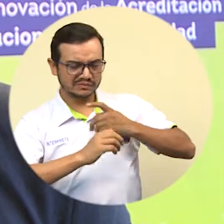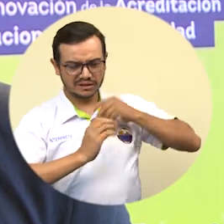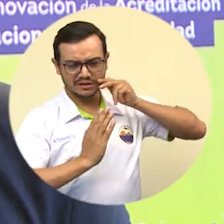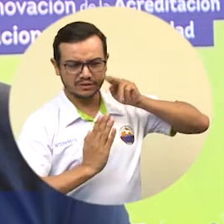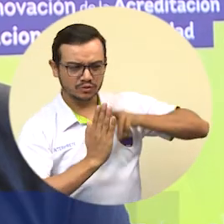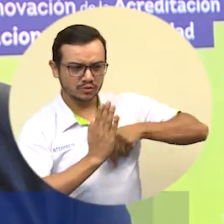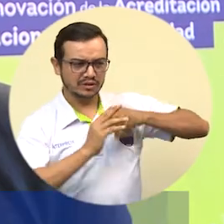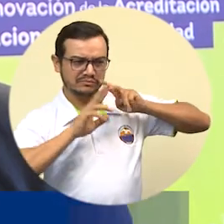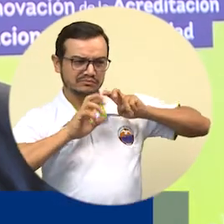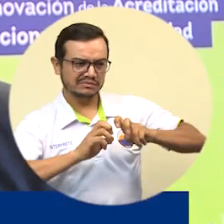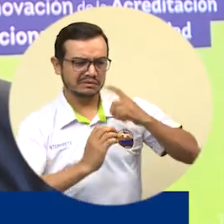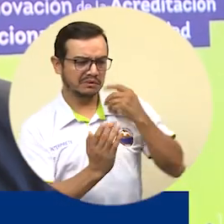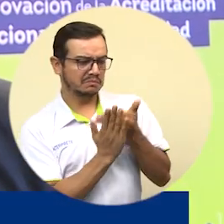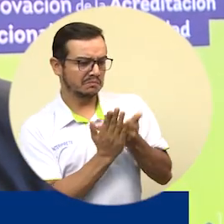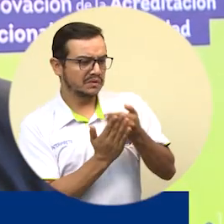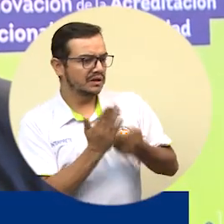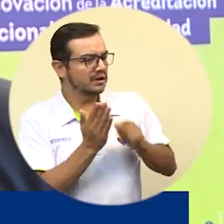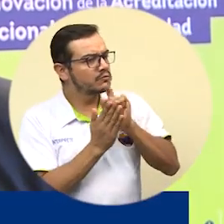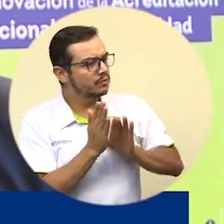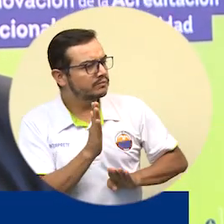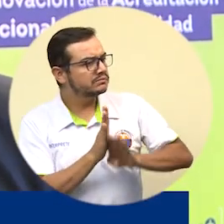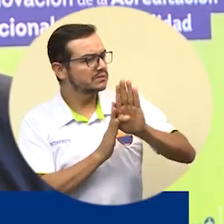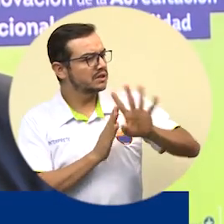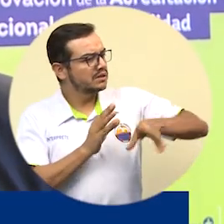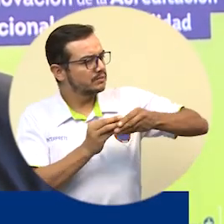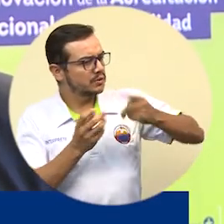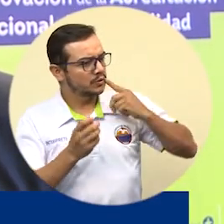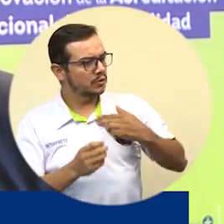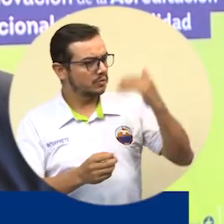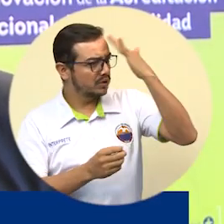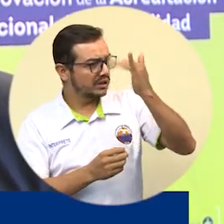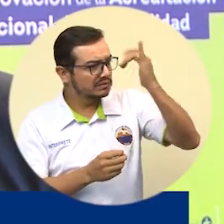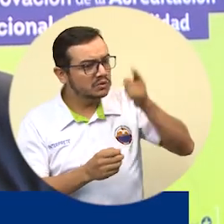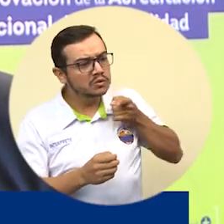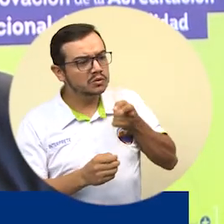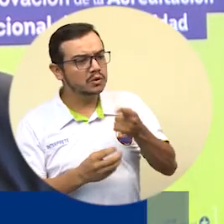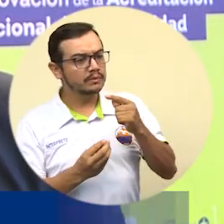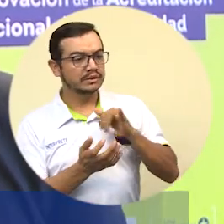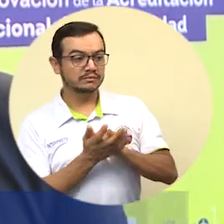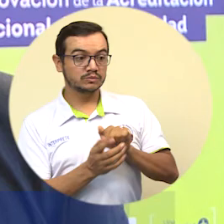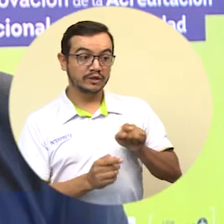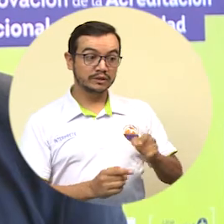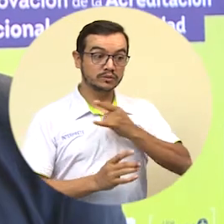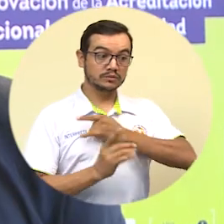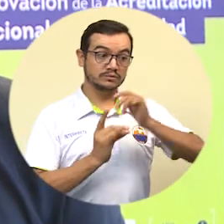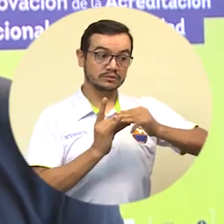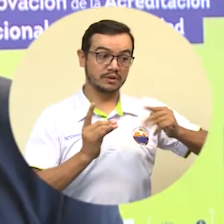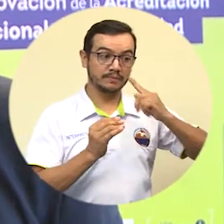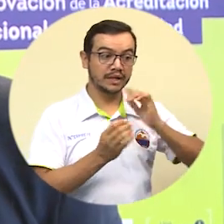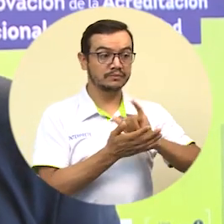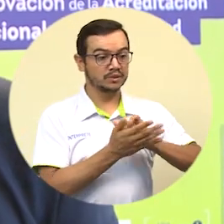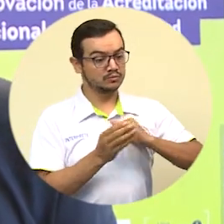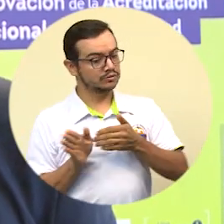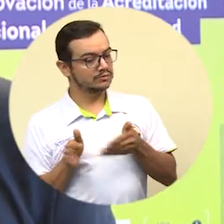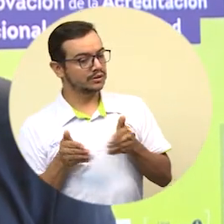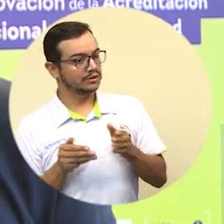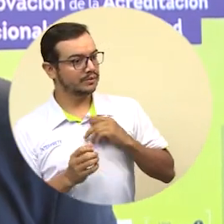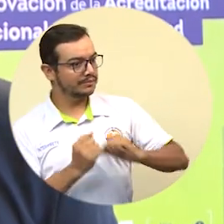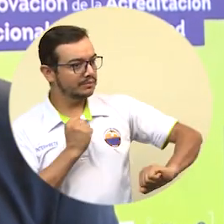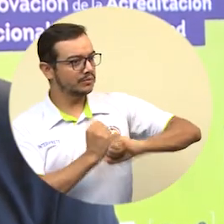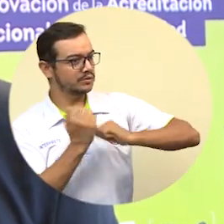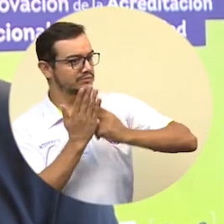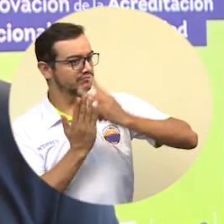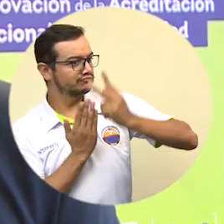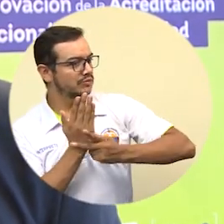la capacidad de lectura de los fenómenos de desarrollo, con la capacidad académica que tiene la universidad para